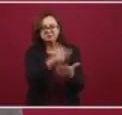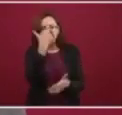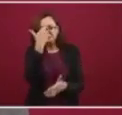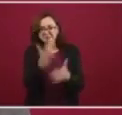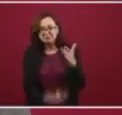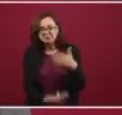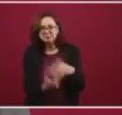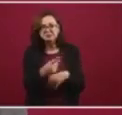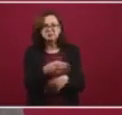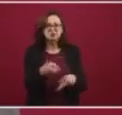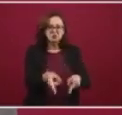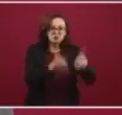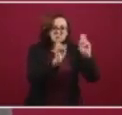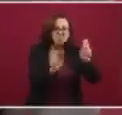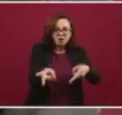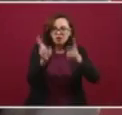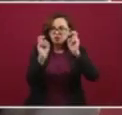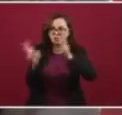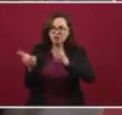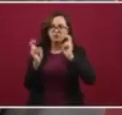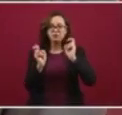gente en